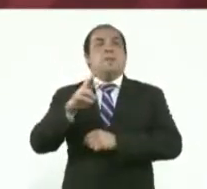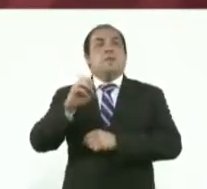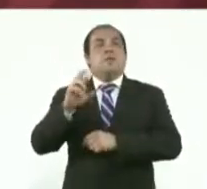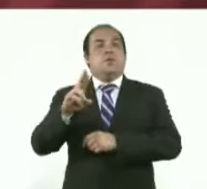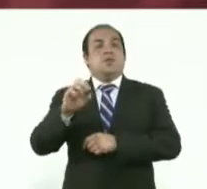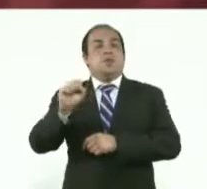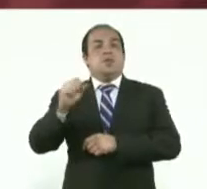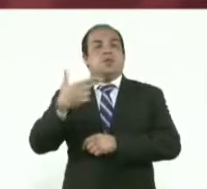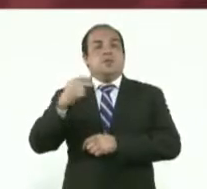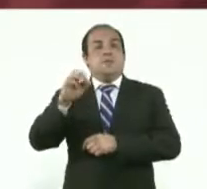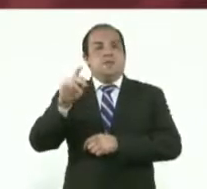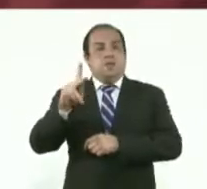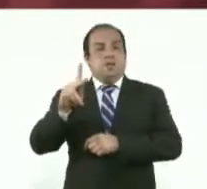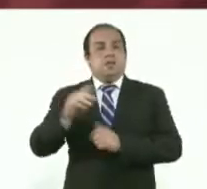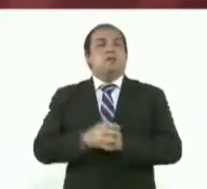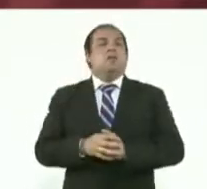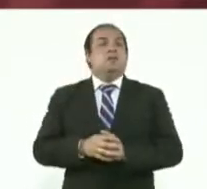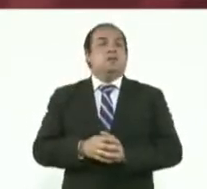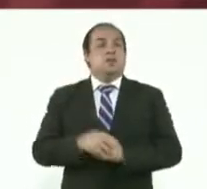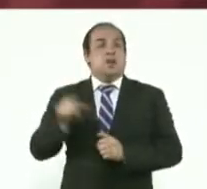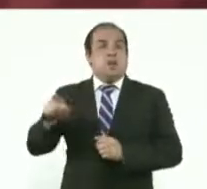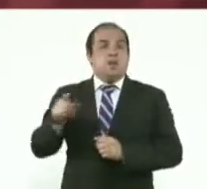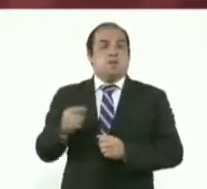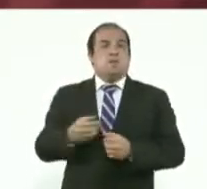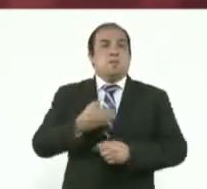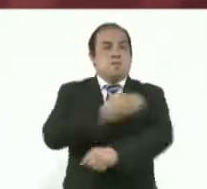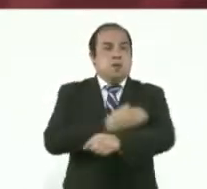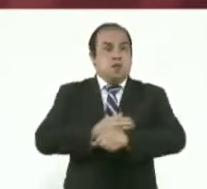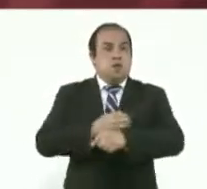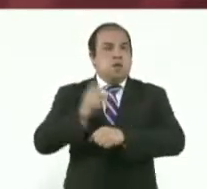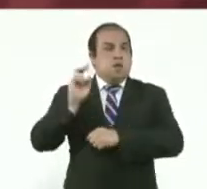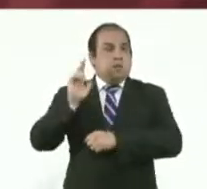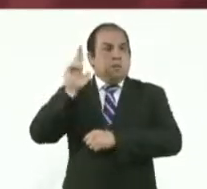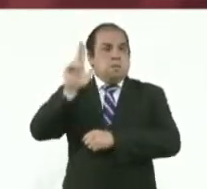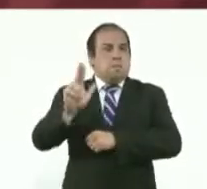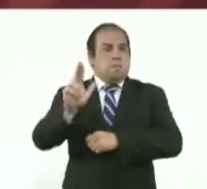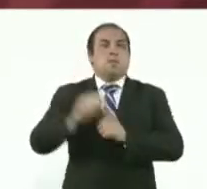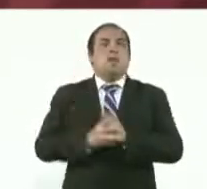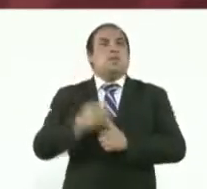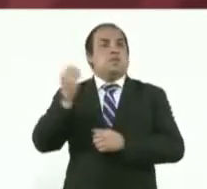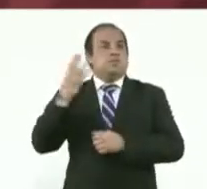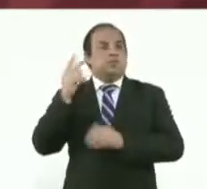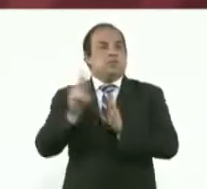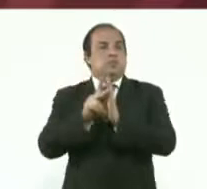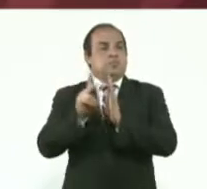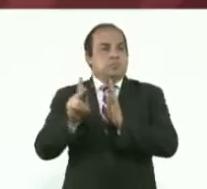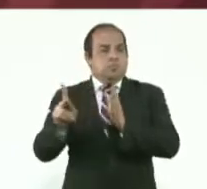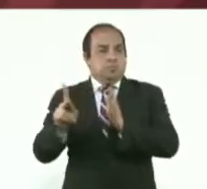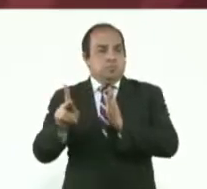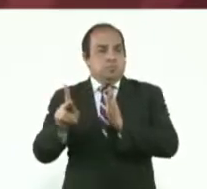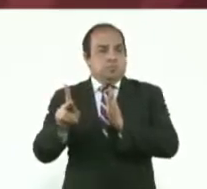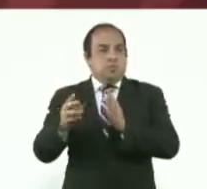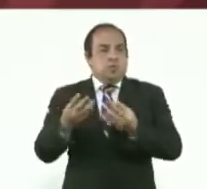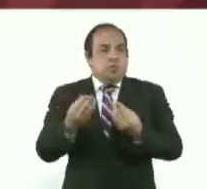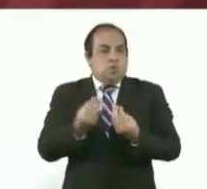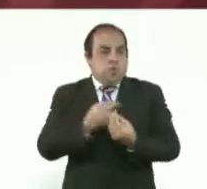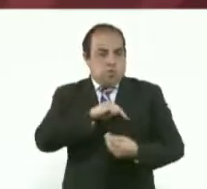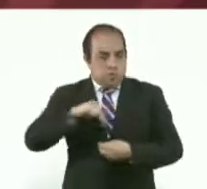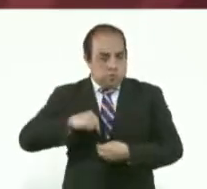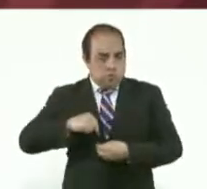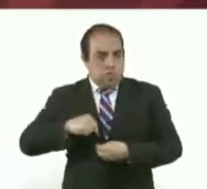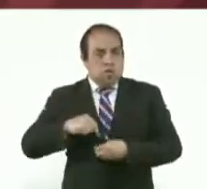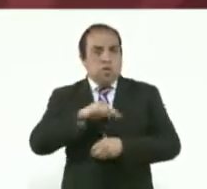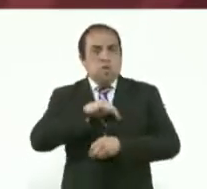estar el martes en la conferencia de prensa junto con nosotros y vamos a hacer un trabajo conjunto porque nos interesa mucho